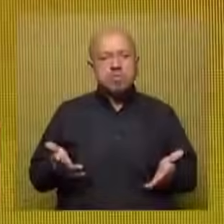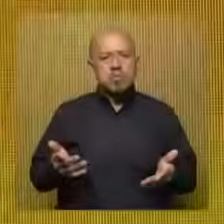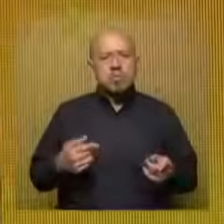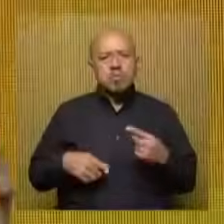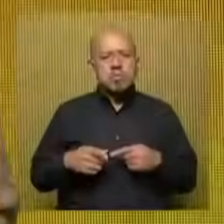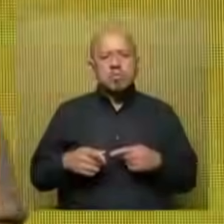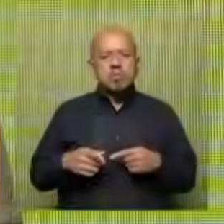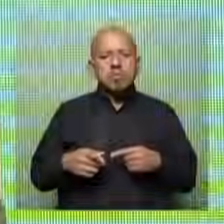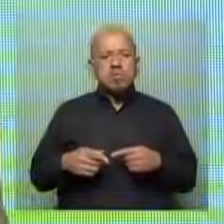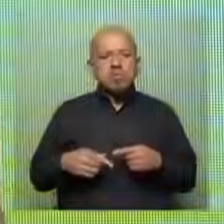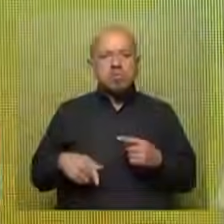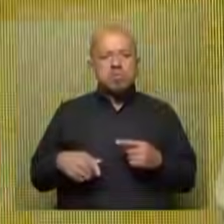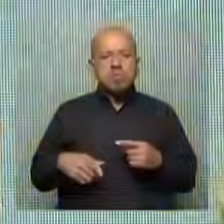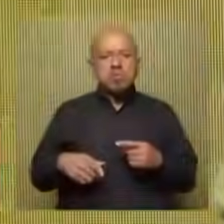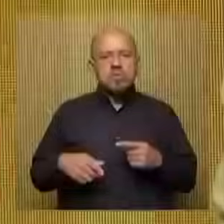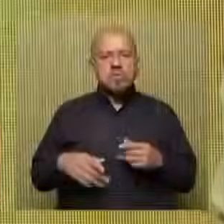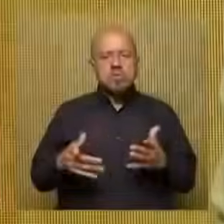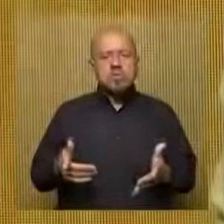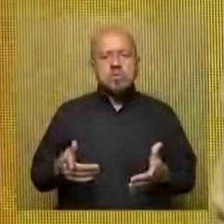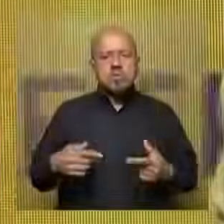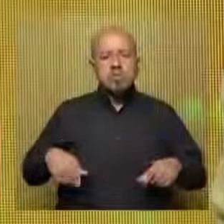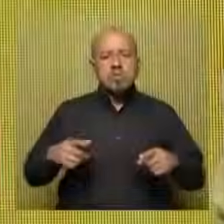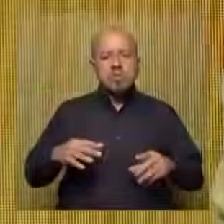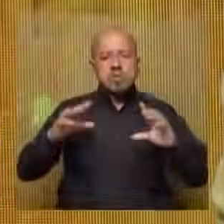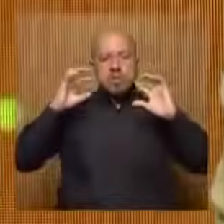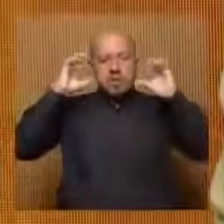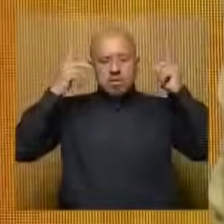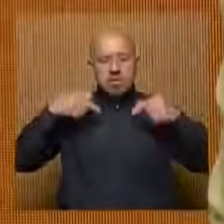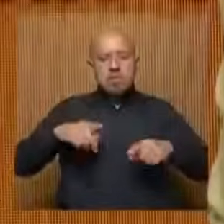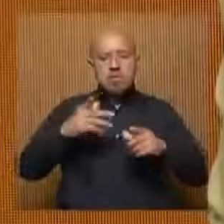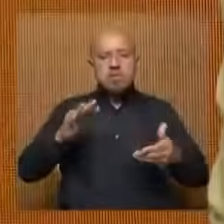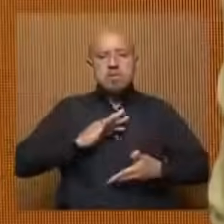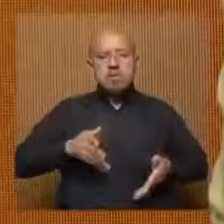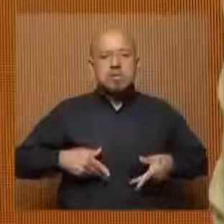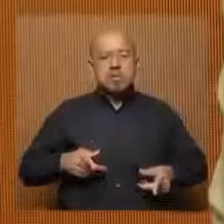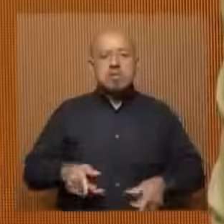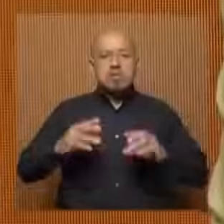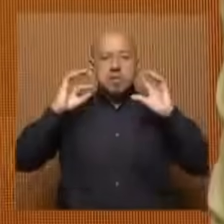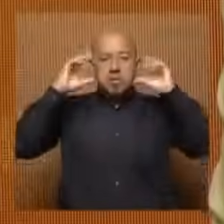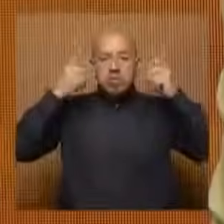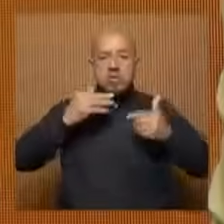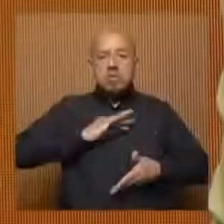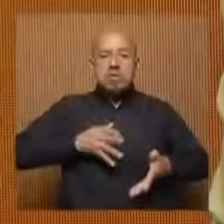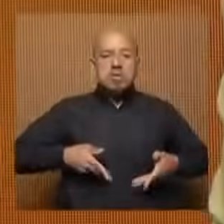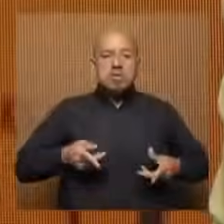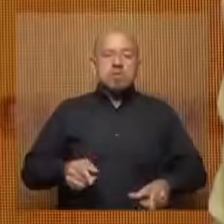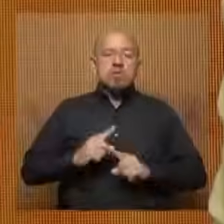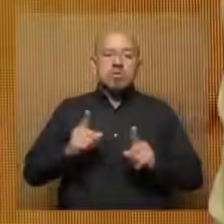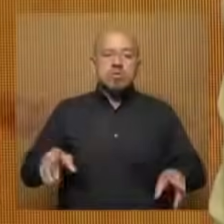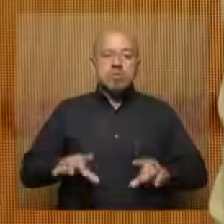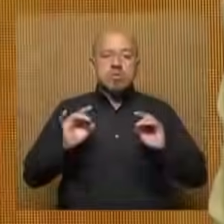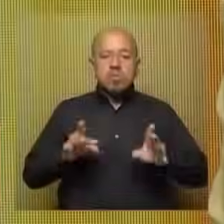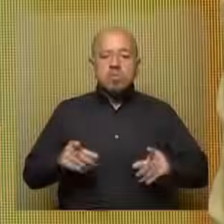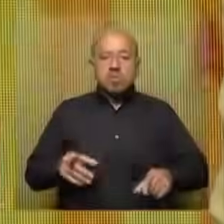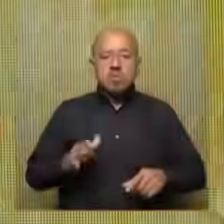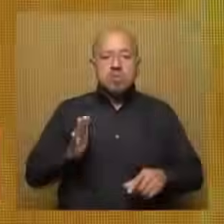una división de clase y de abordaje de la perspectiva de la violencia basada en género. La violencia basada en género no es solamente la que